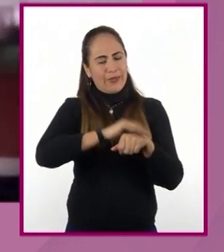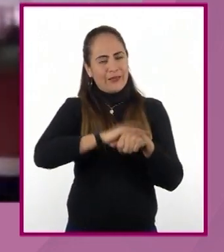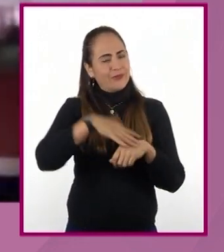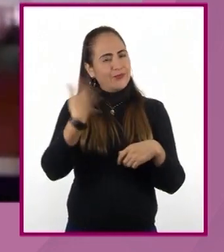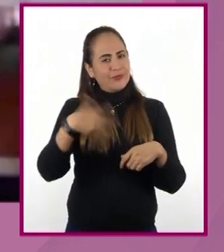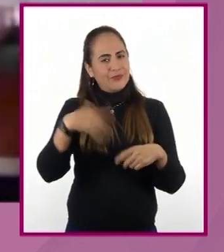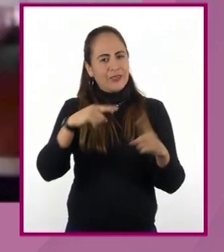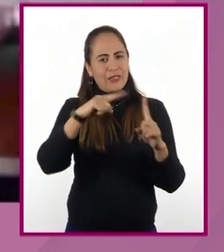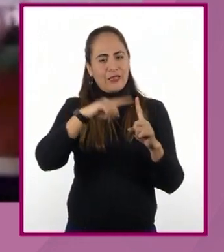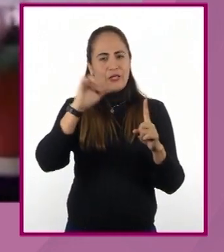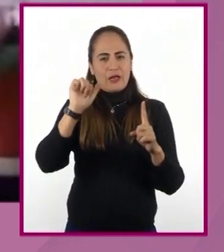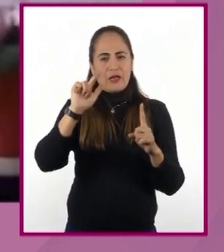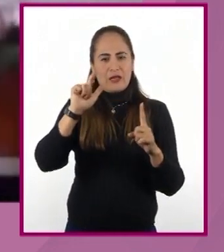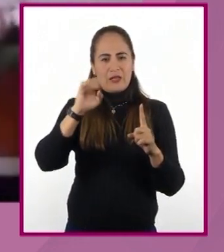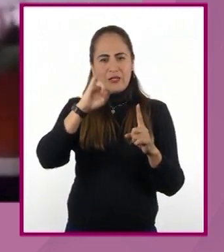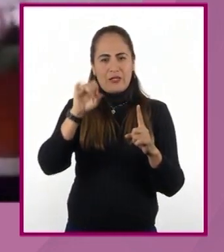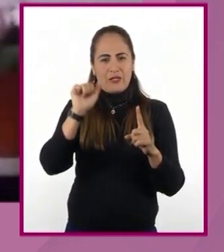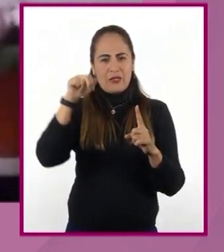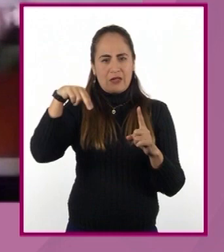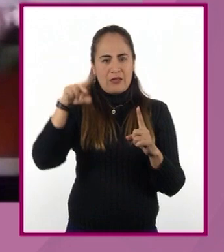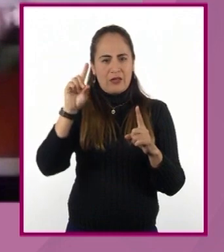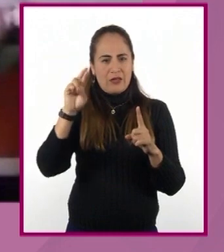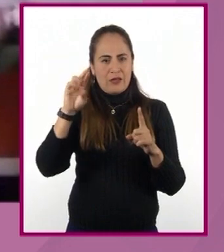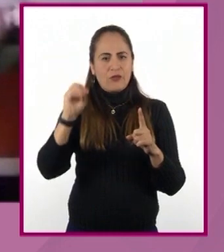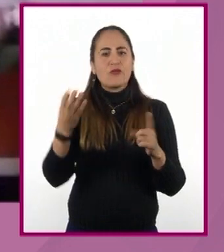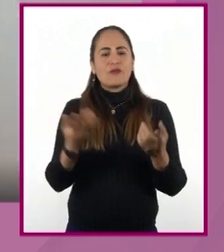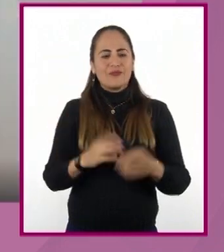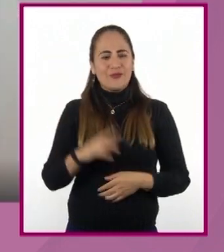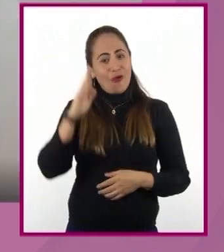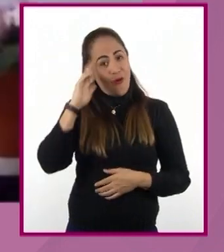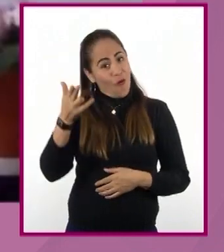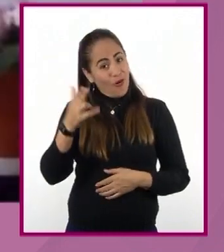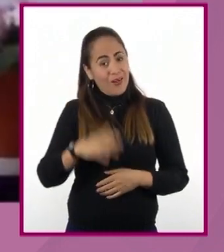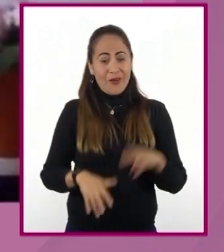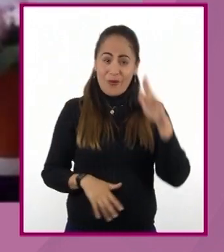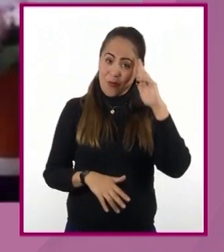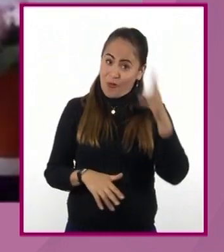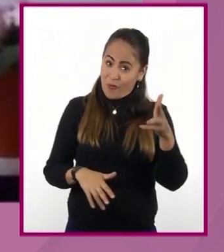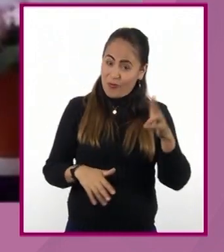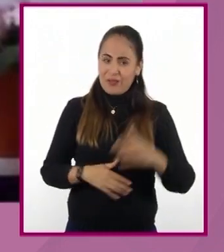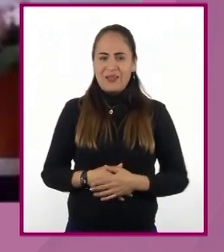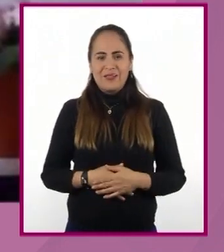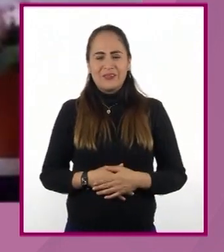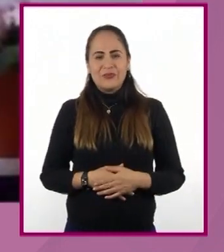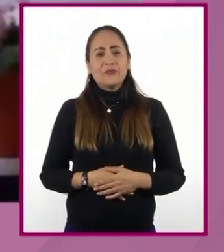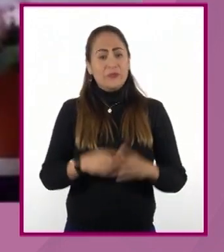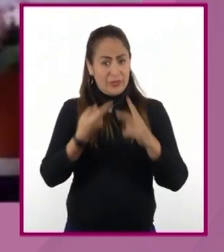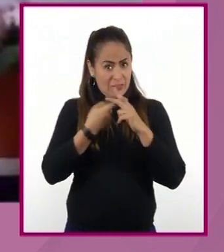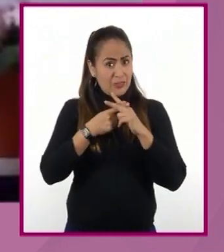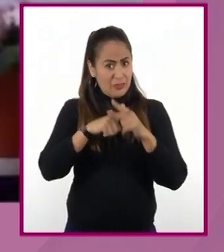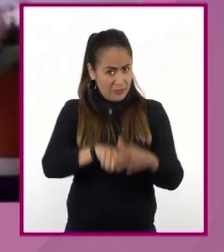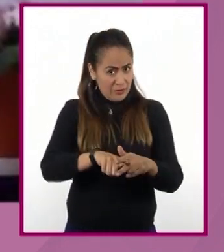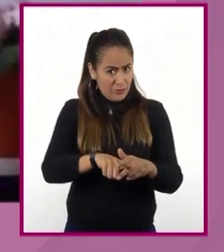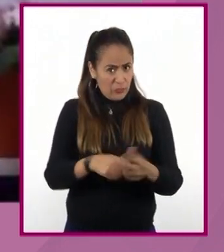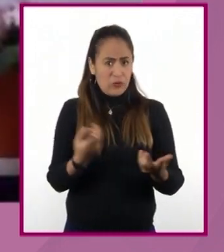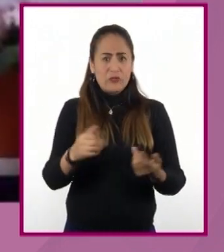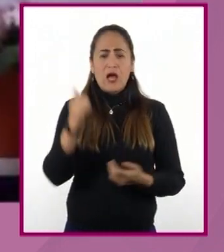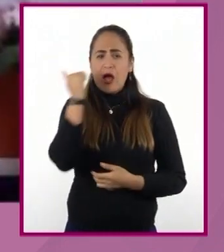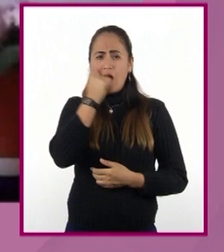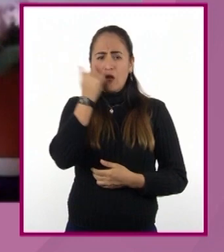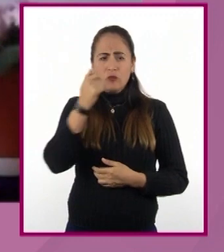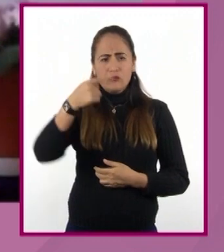se llama Alejandro Doyarzábal. Hola, Alejandro. Hola, ¿qué tal? ¿Qué te parece si comenzamos explicándole a los